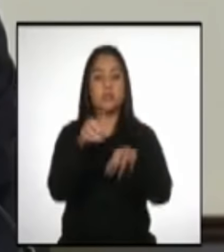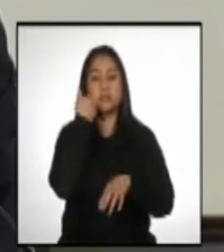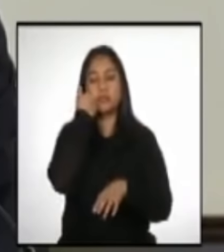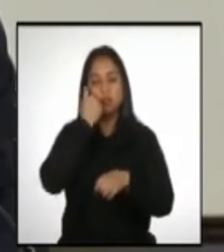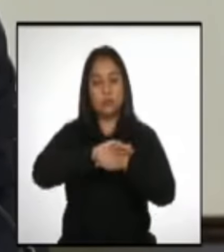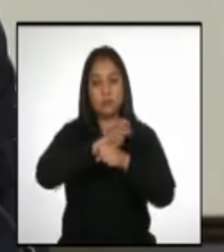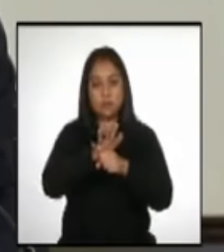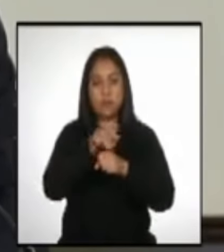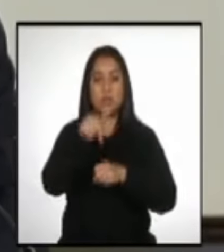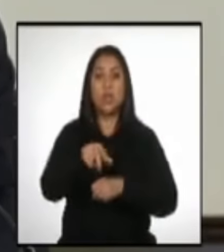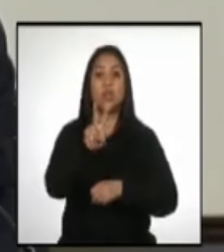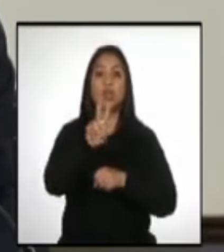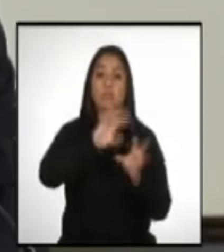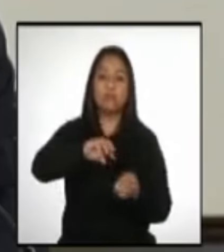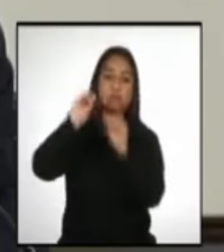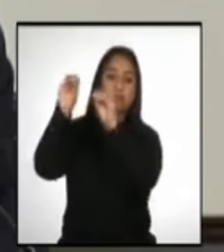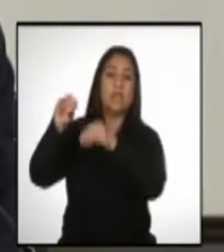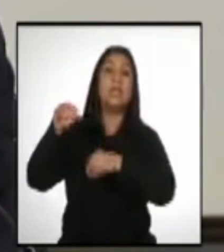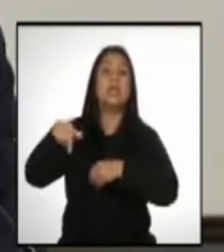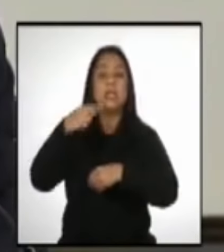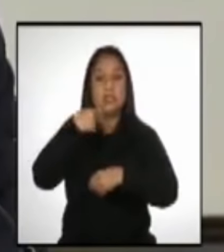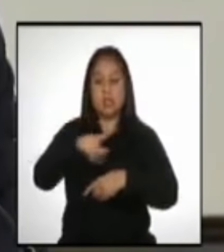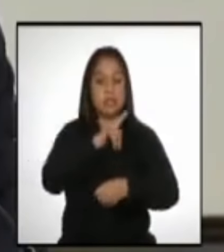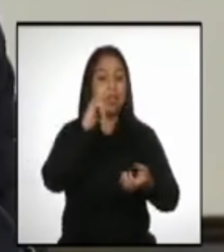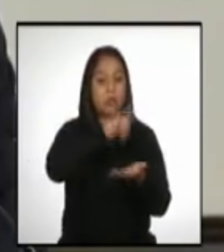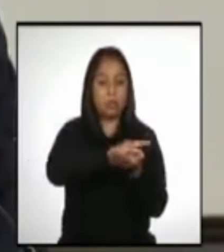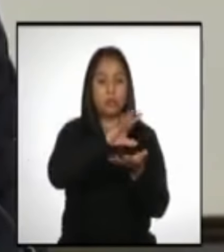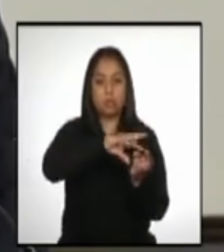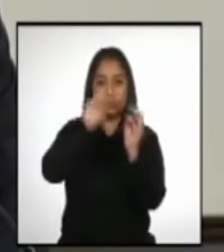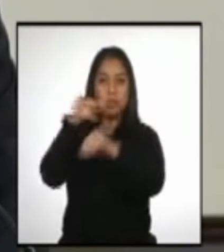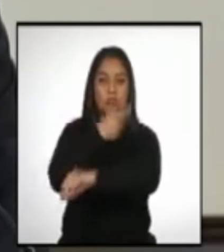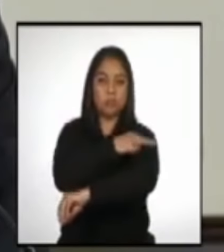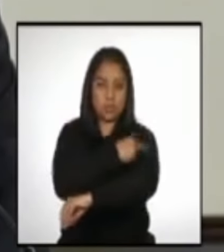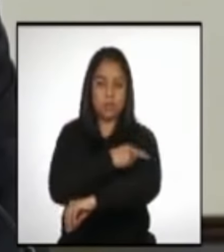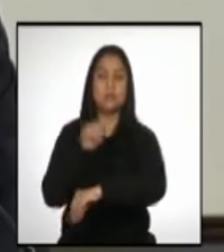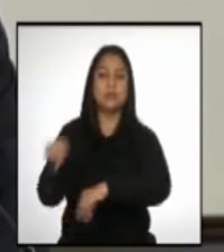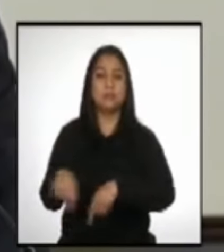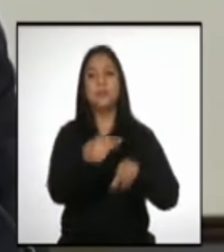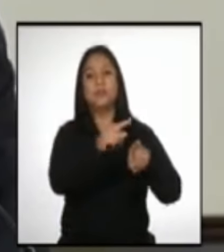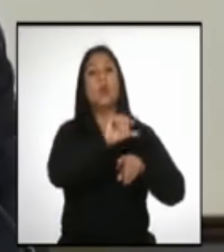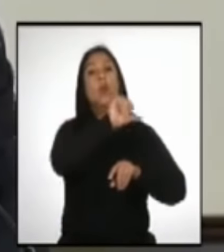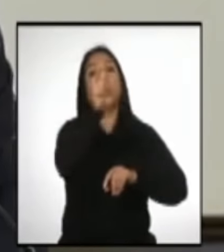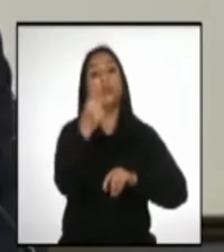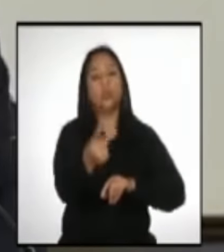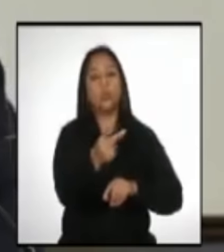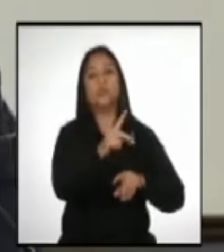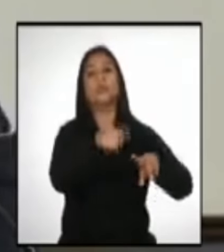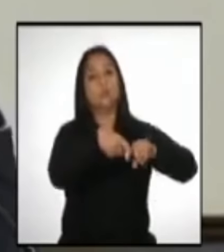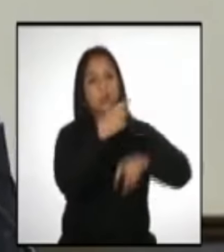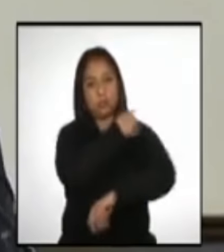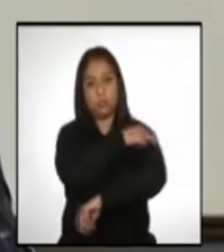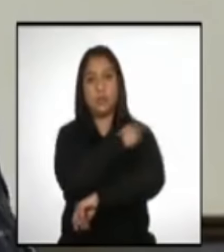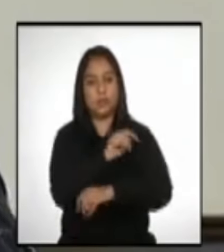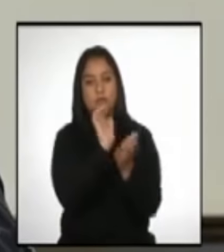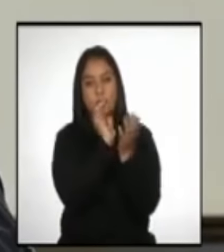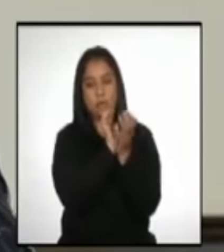otra es un caso que también estaba bajo cuarentena y dentro de los controles salió positivo. Es